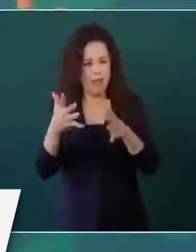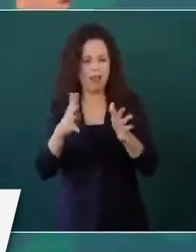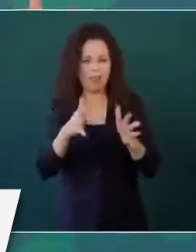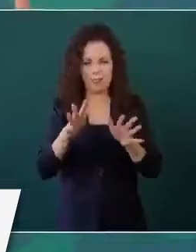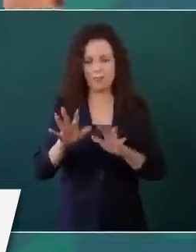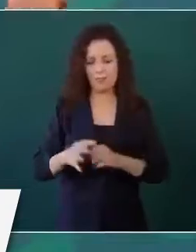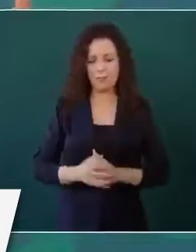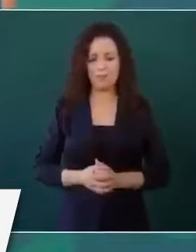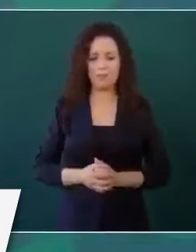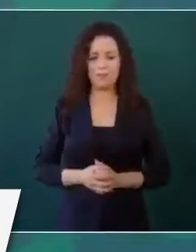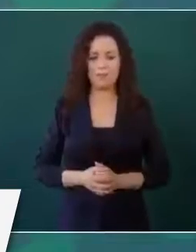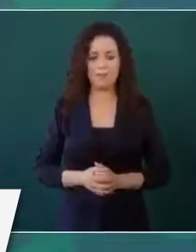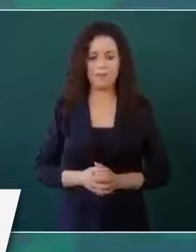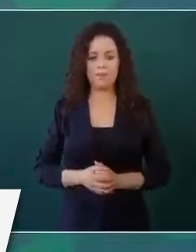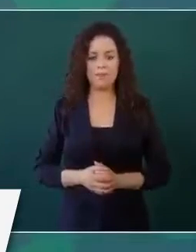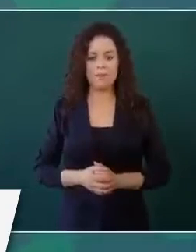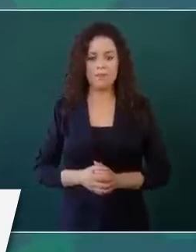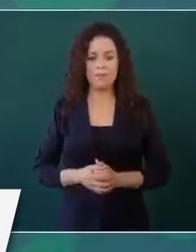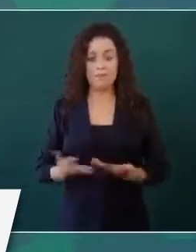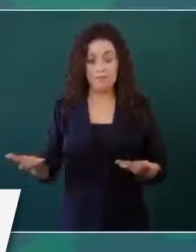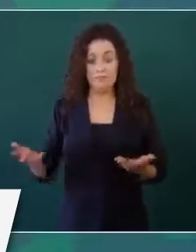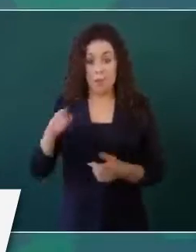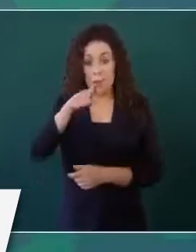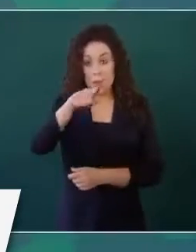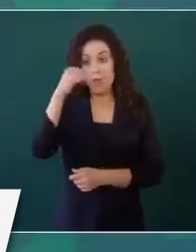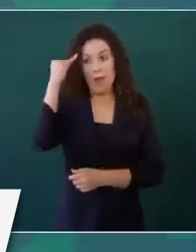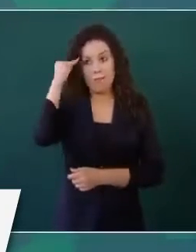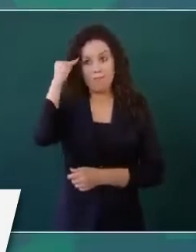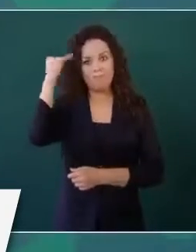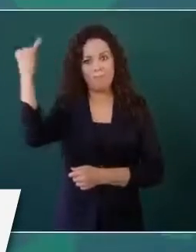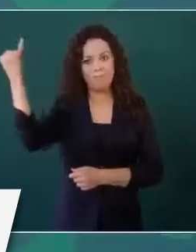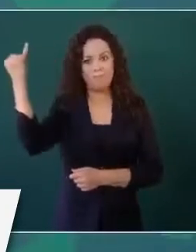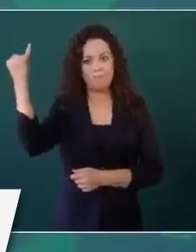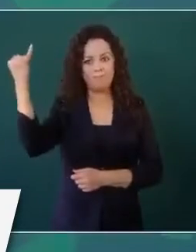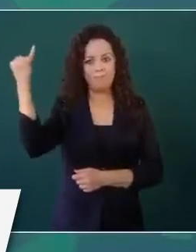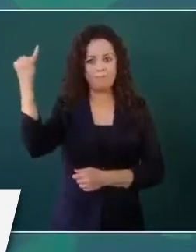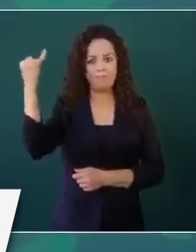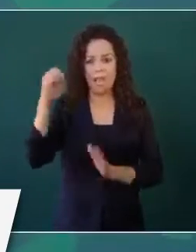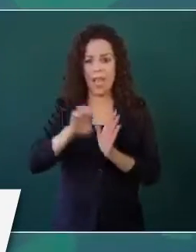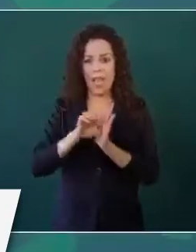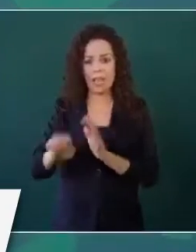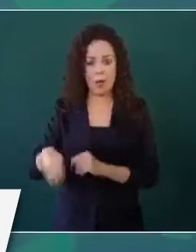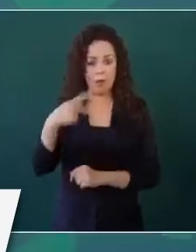tiempo de ley en 4 días. Imagínense sus hijos,